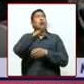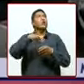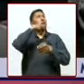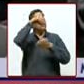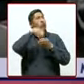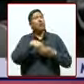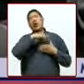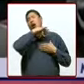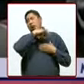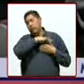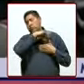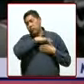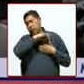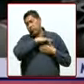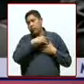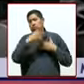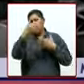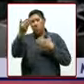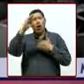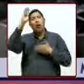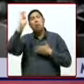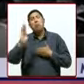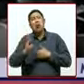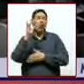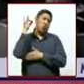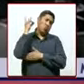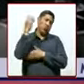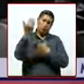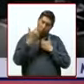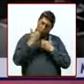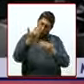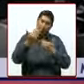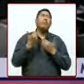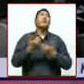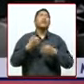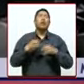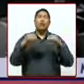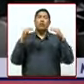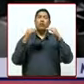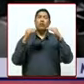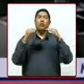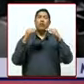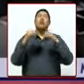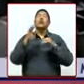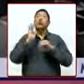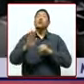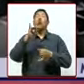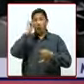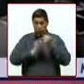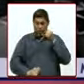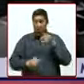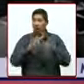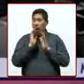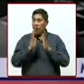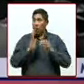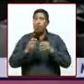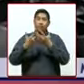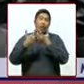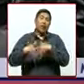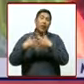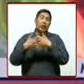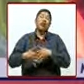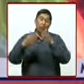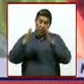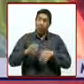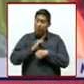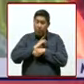en beneficio de los pueblos de ambos países. La estabilidad del presidente Lula en su mensaje final del foro empresarial señalaba